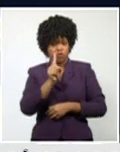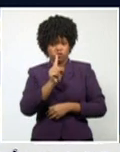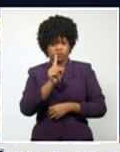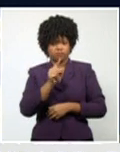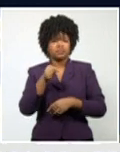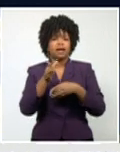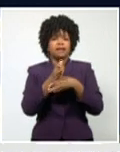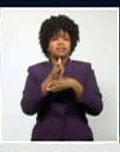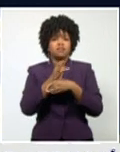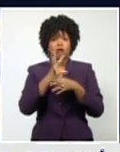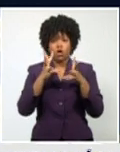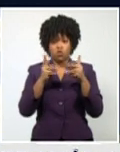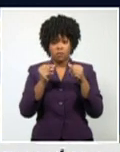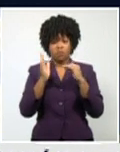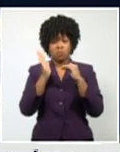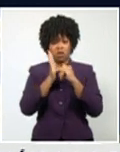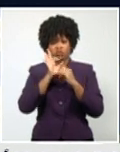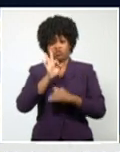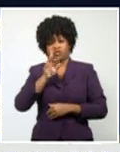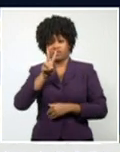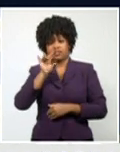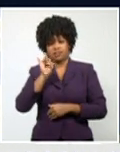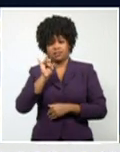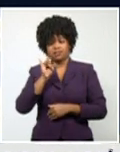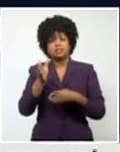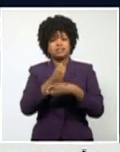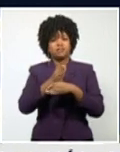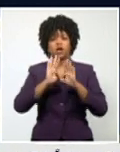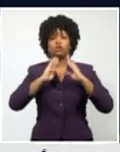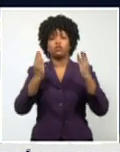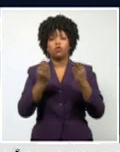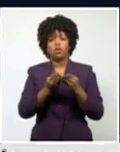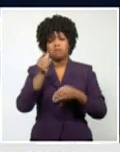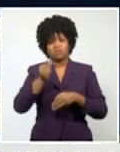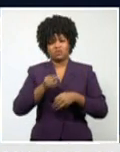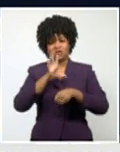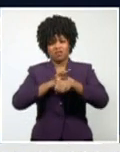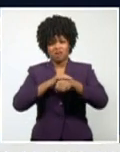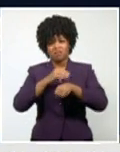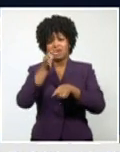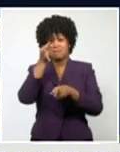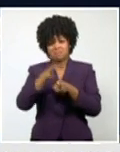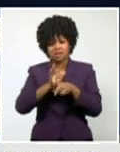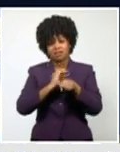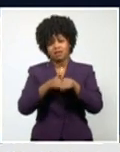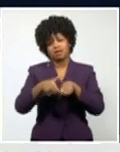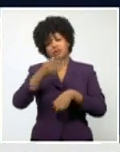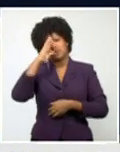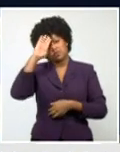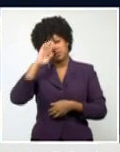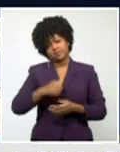1.887 casos positivos no están contadas las muestras o las personas que vuelven a dar